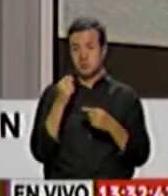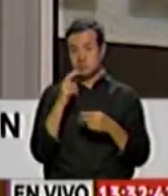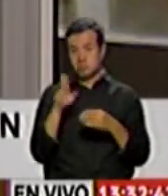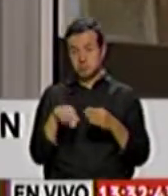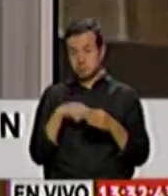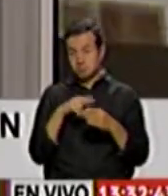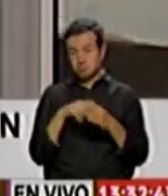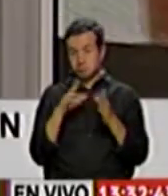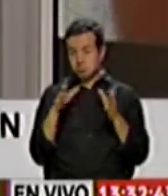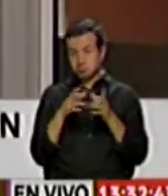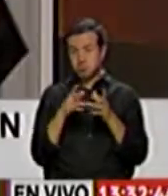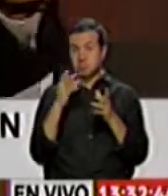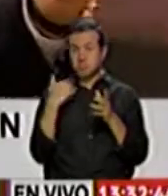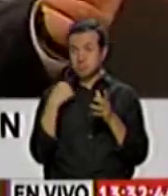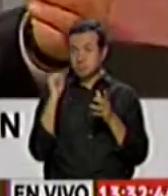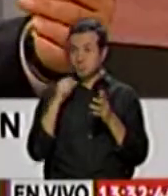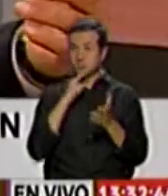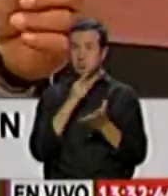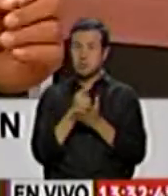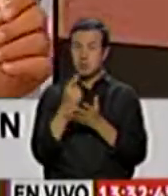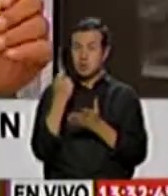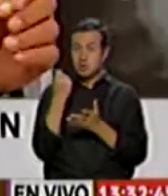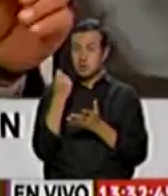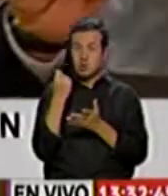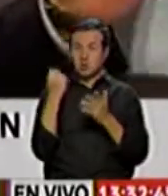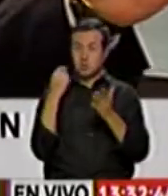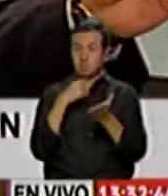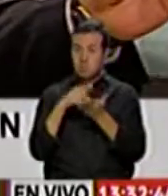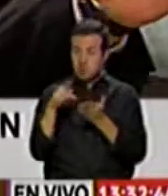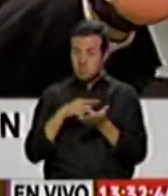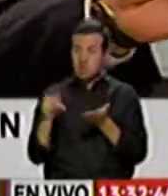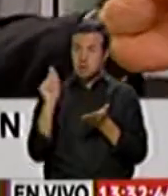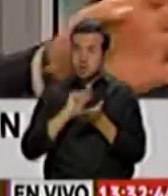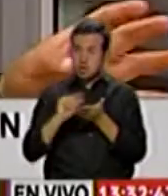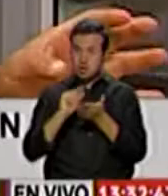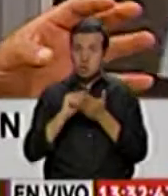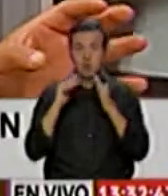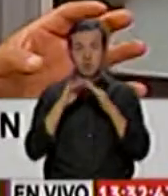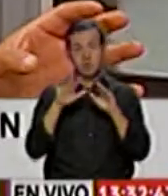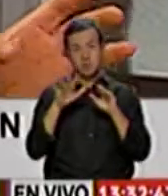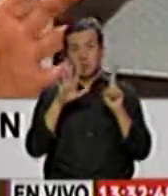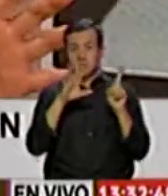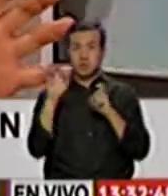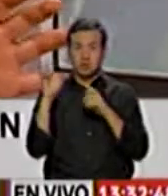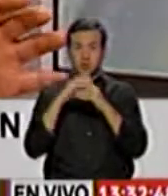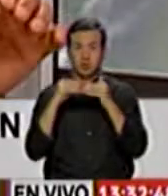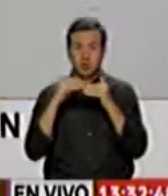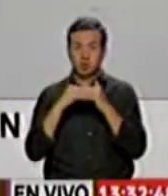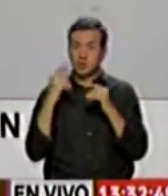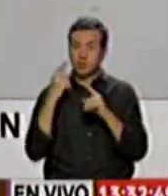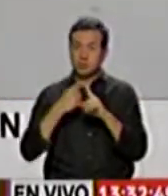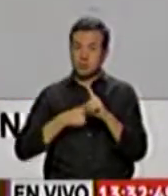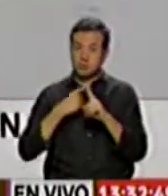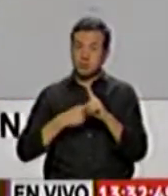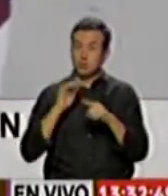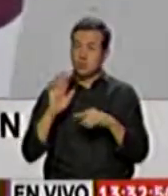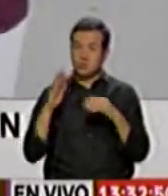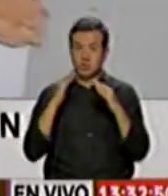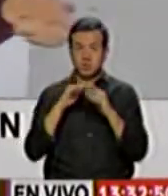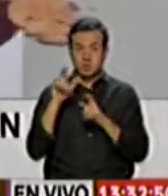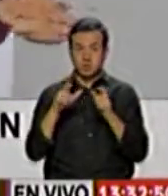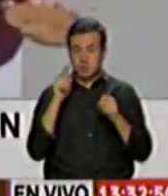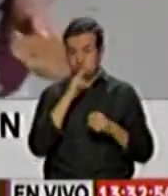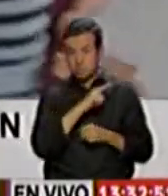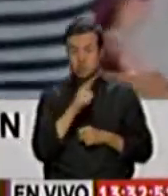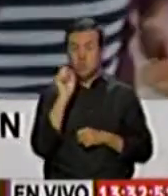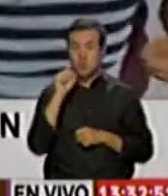media también, que tenga la posibilidad de tener una vivienda, que tenga un ingreso de $600 mensuales en el hogar. Los beneficiarios también pueden